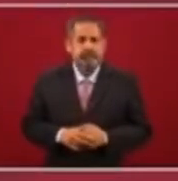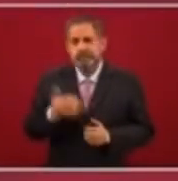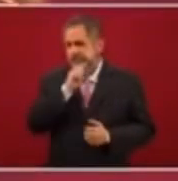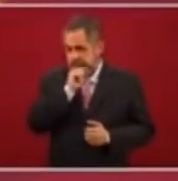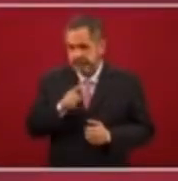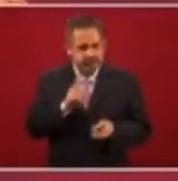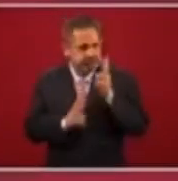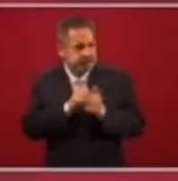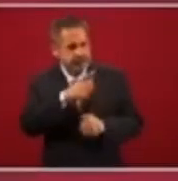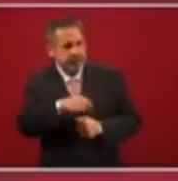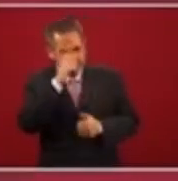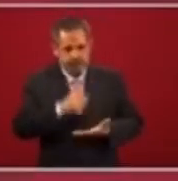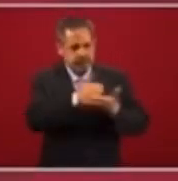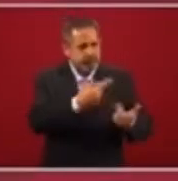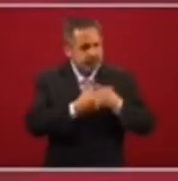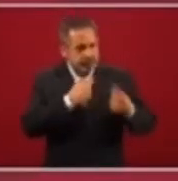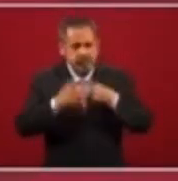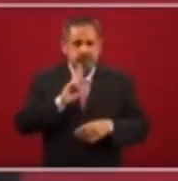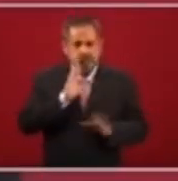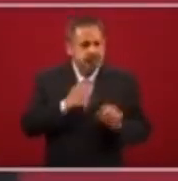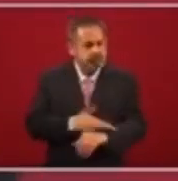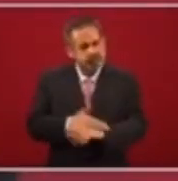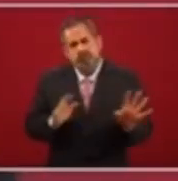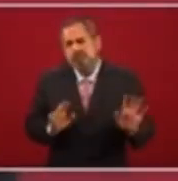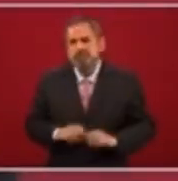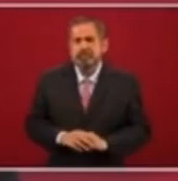y hablar con ellos para ayudarlos en todo,